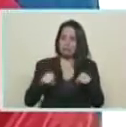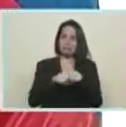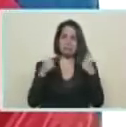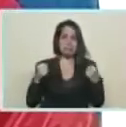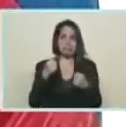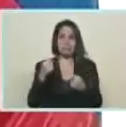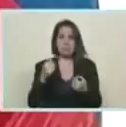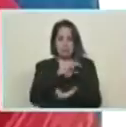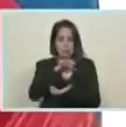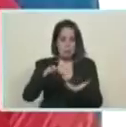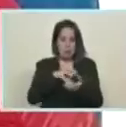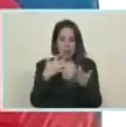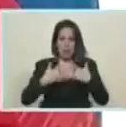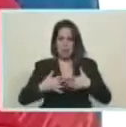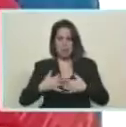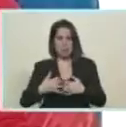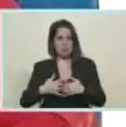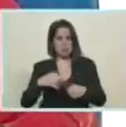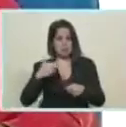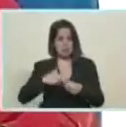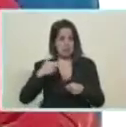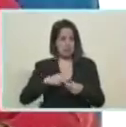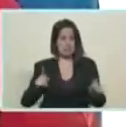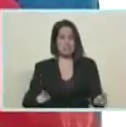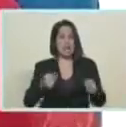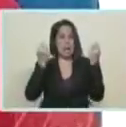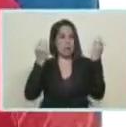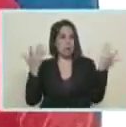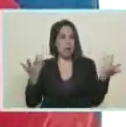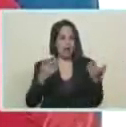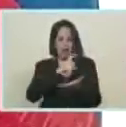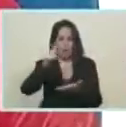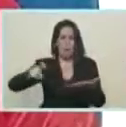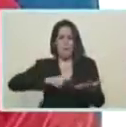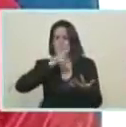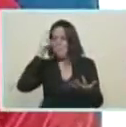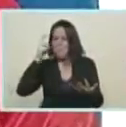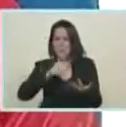magnitud y recuperar PDVSA enteramente